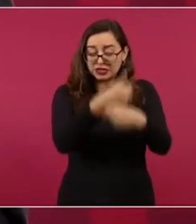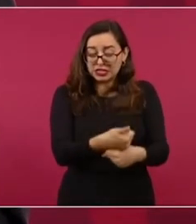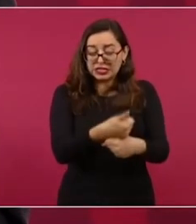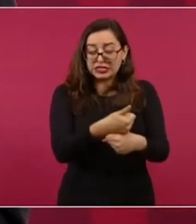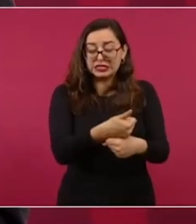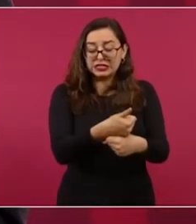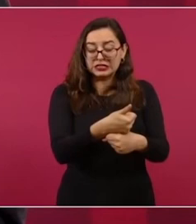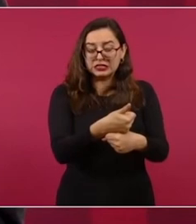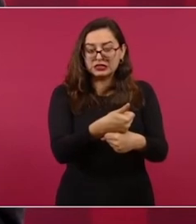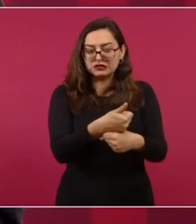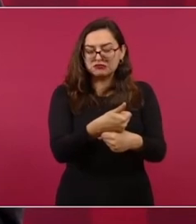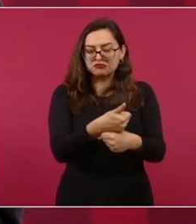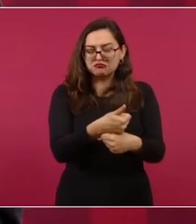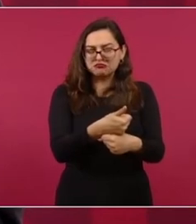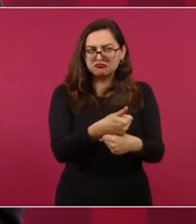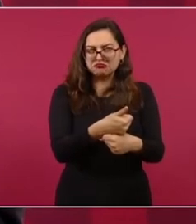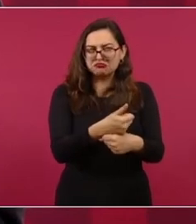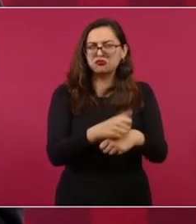un problema de